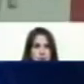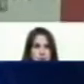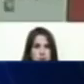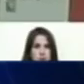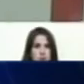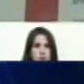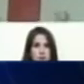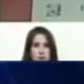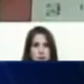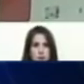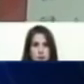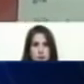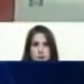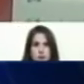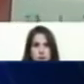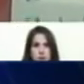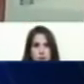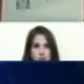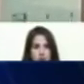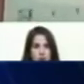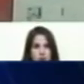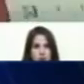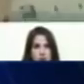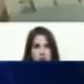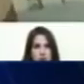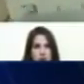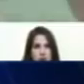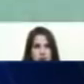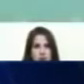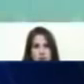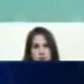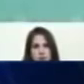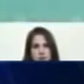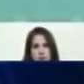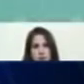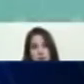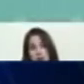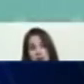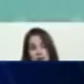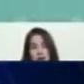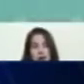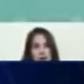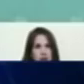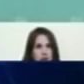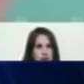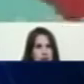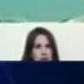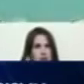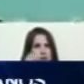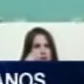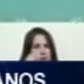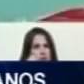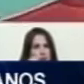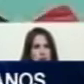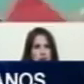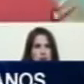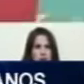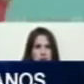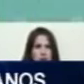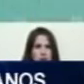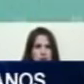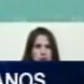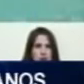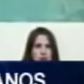Para la madre, que es decir, para la madre, es decir, para el niño, para la niña, aprobado. El presidente